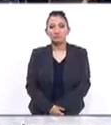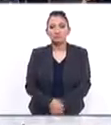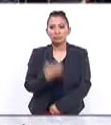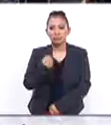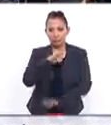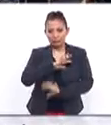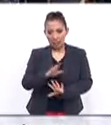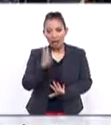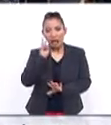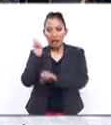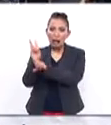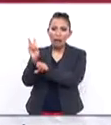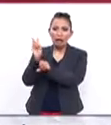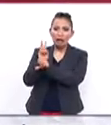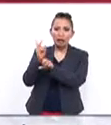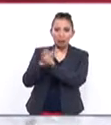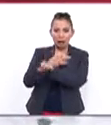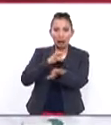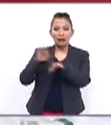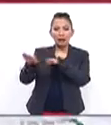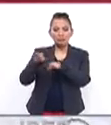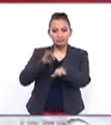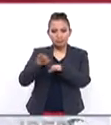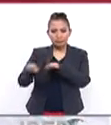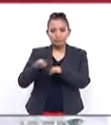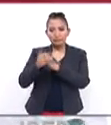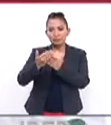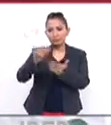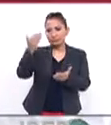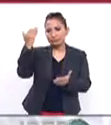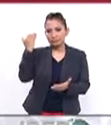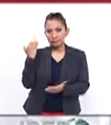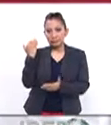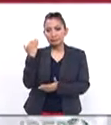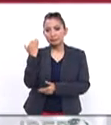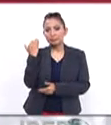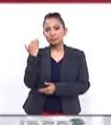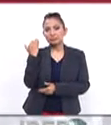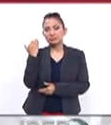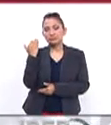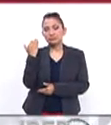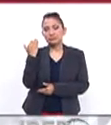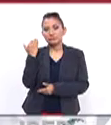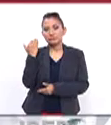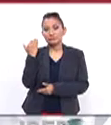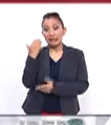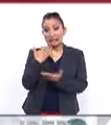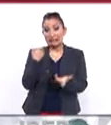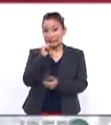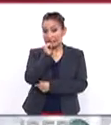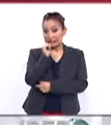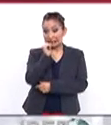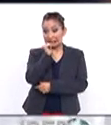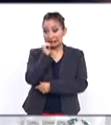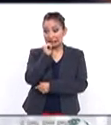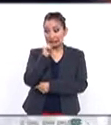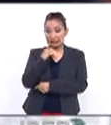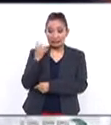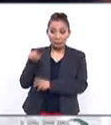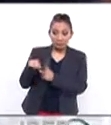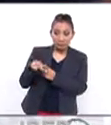Estamos dándole seguimiento, se está trabajando desde antes de que se